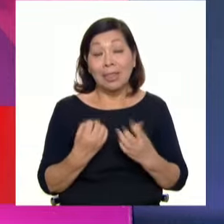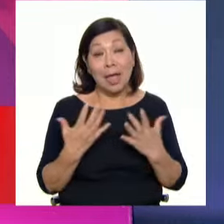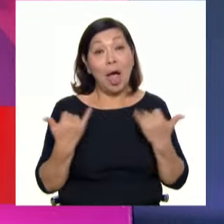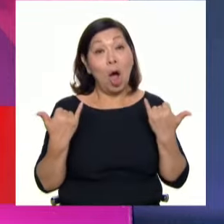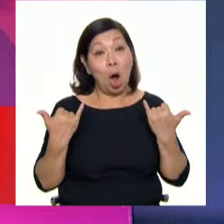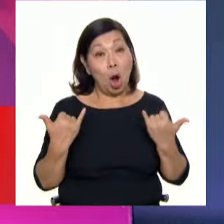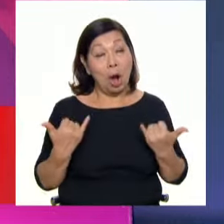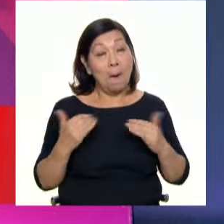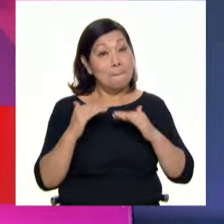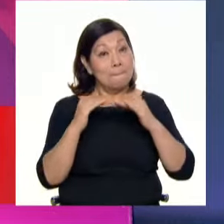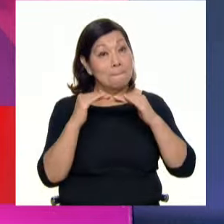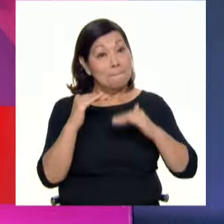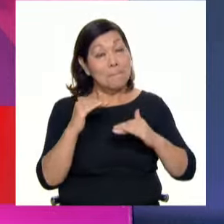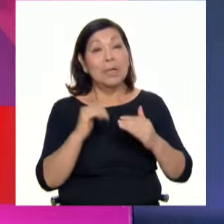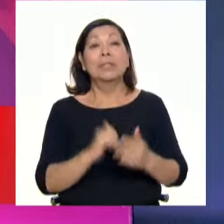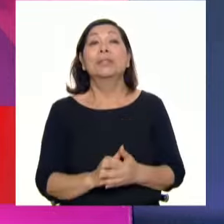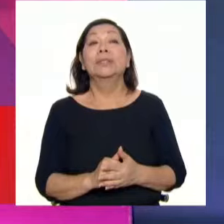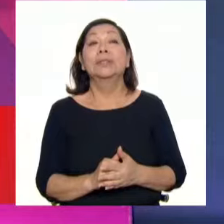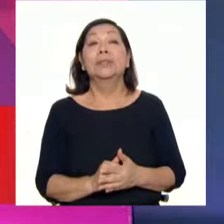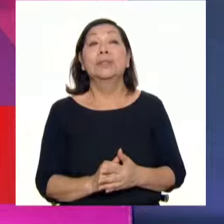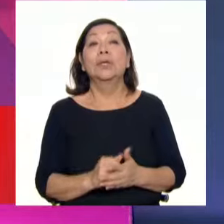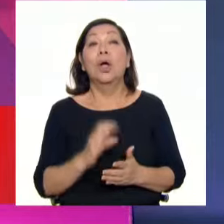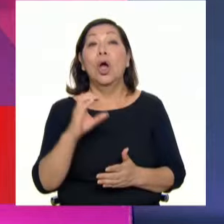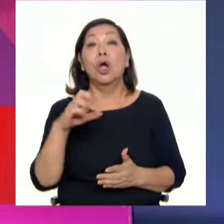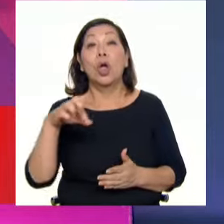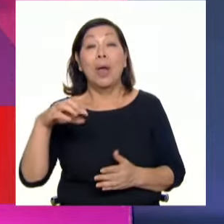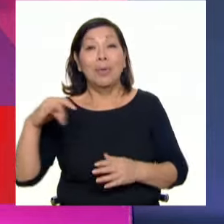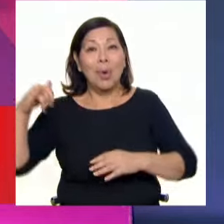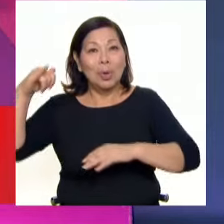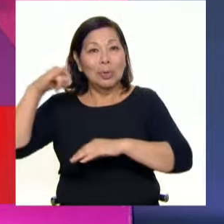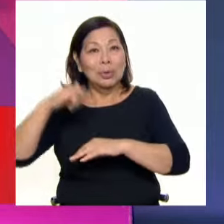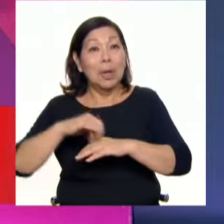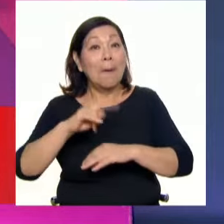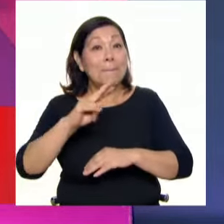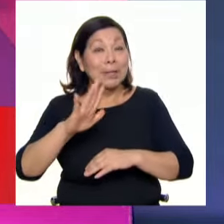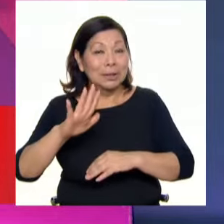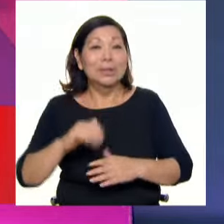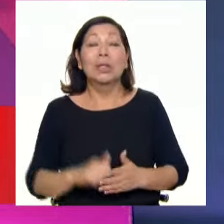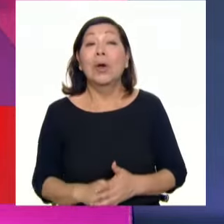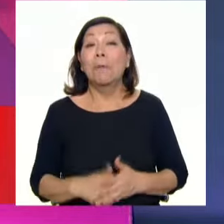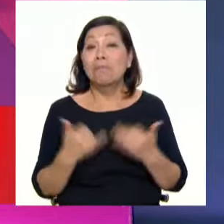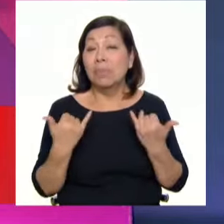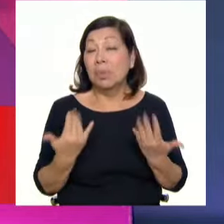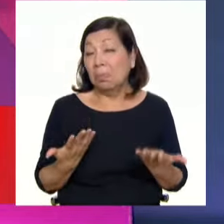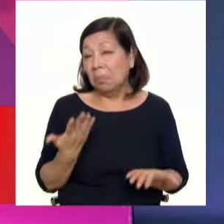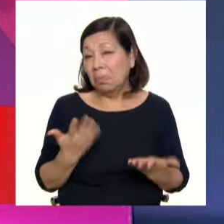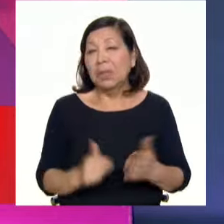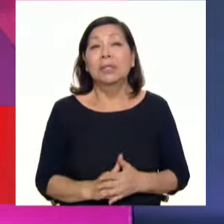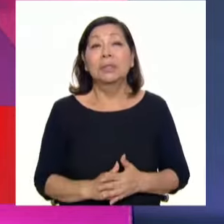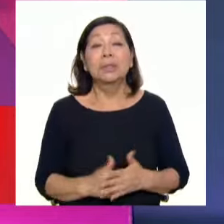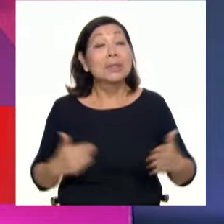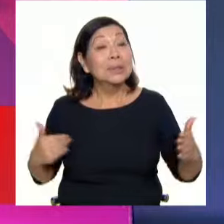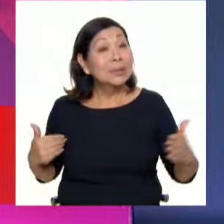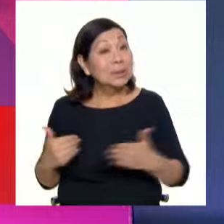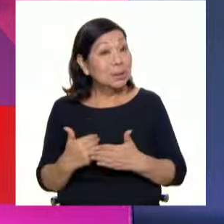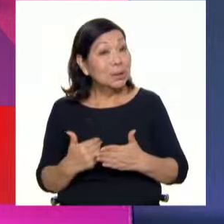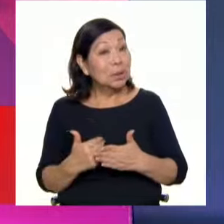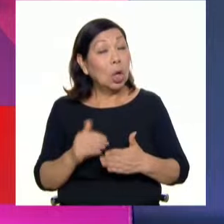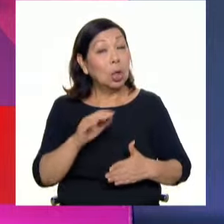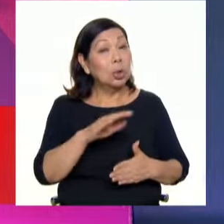la temperatura mínima en Corpac, en el aeropuerto, ha sido de 25 grados. Este valor es un valor cercano a